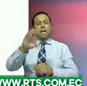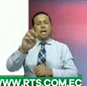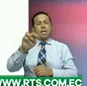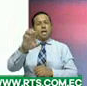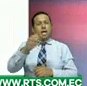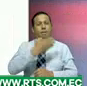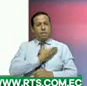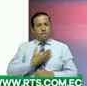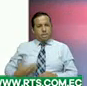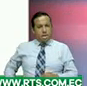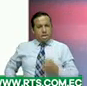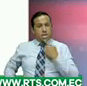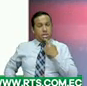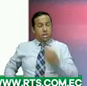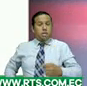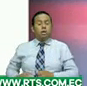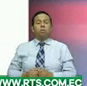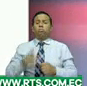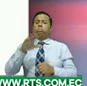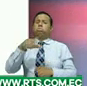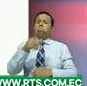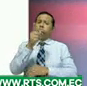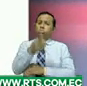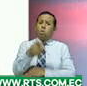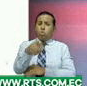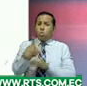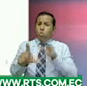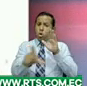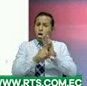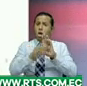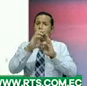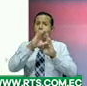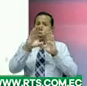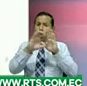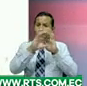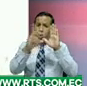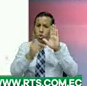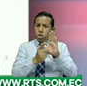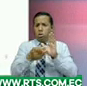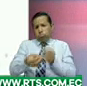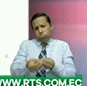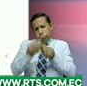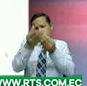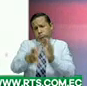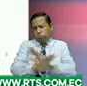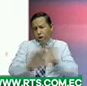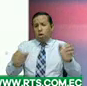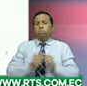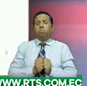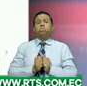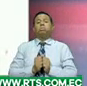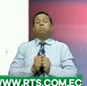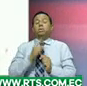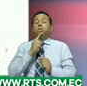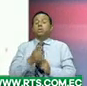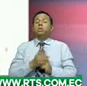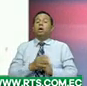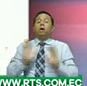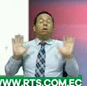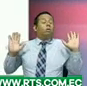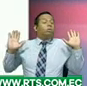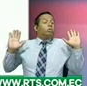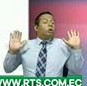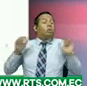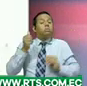Nacional Electoral proceda a cumplir con la ley y abra todas las urnas en las cuales el candidato Pérez haya cumplido con la presentación de acta o actas